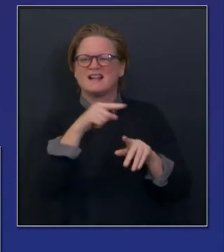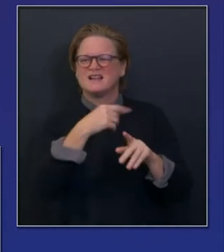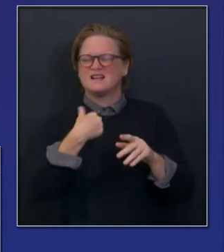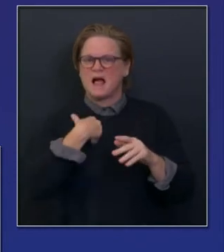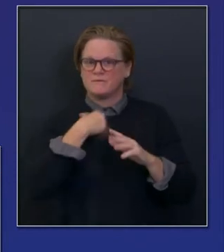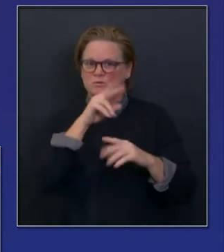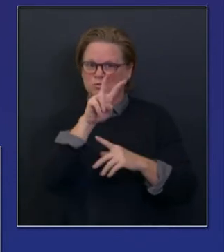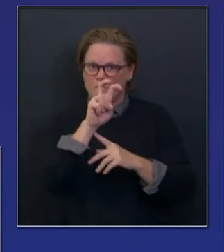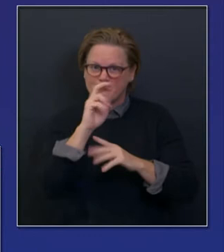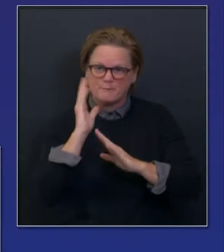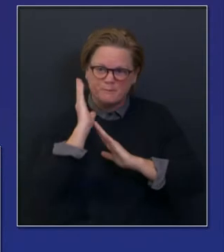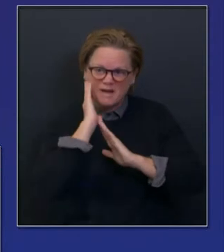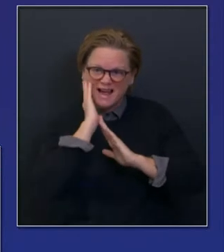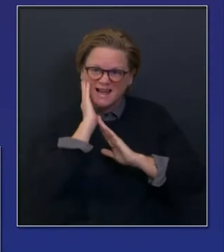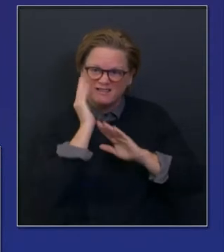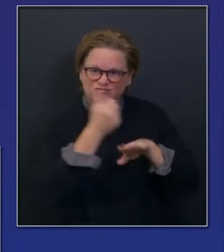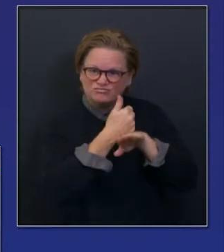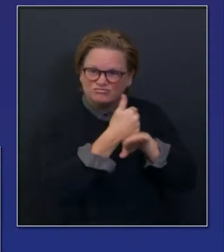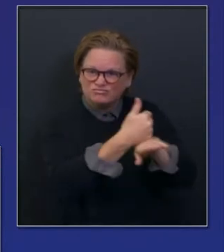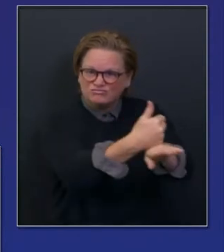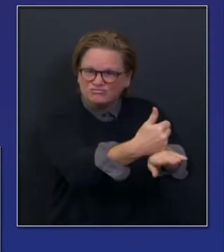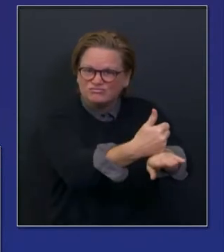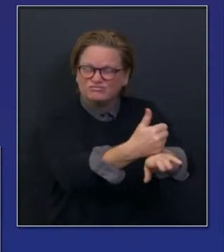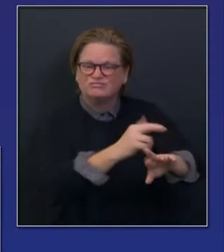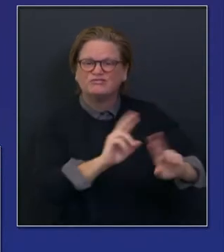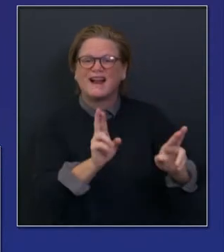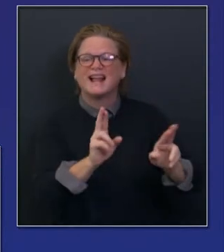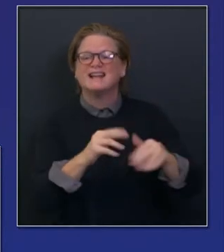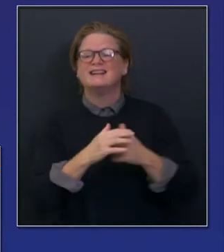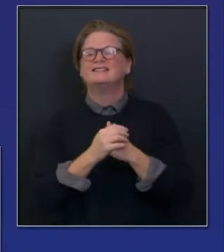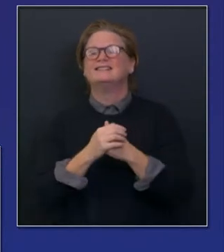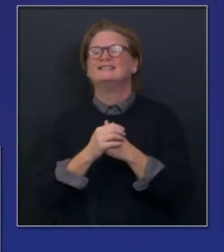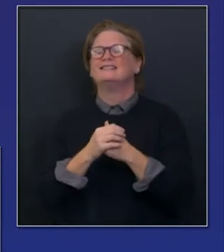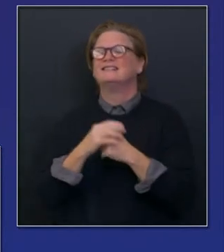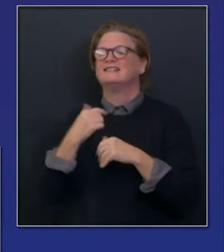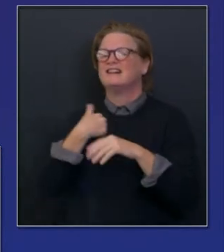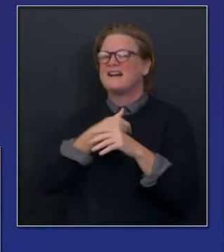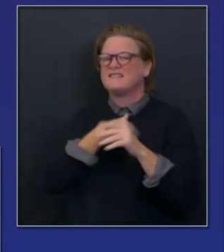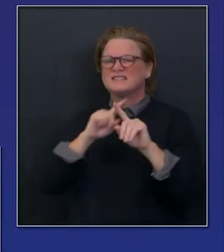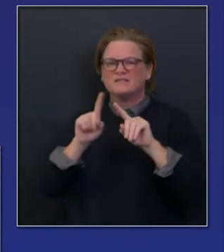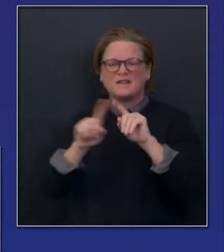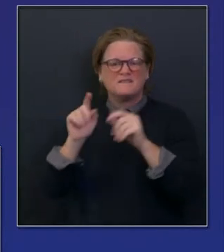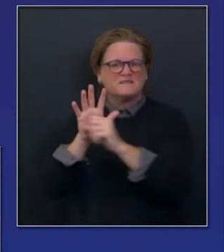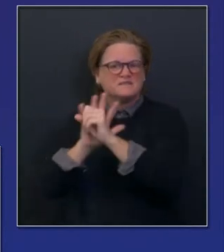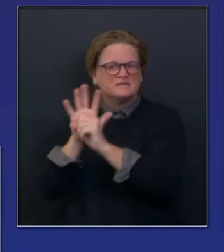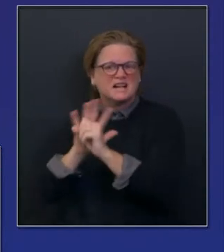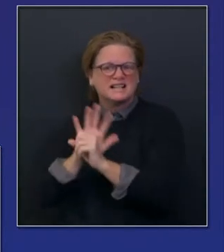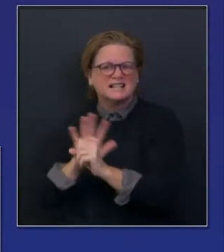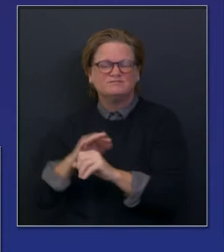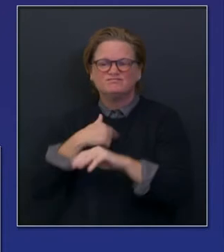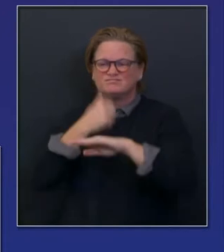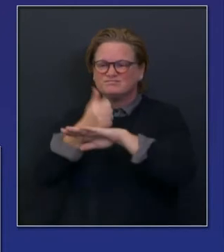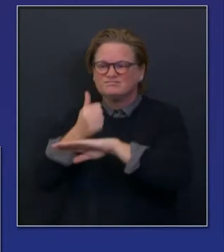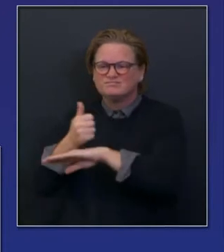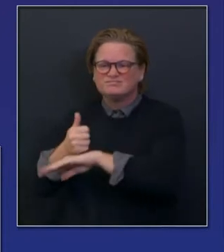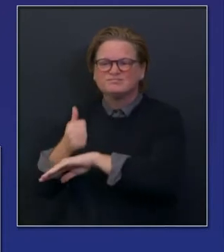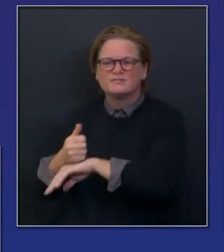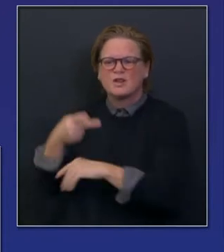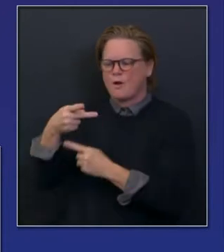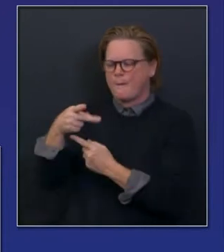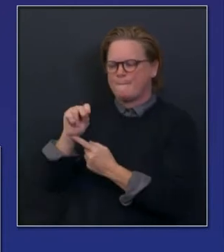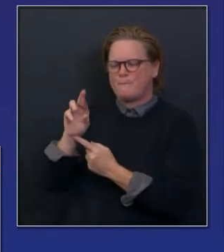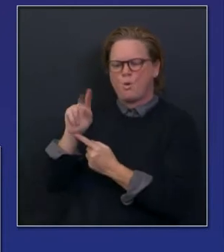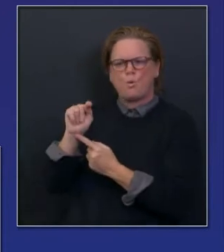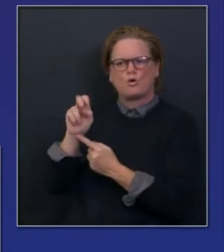punto de ser desplegadas. También en Porterville, 10 camas para comenzar. Y